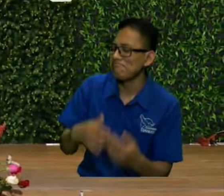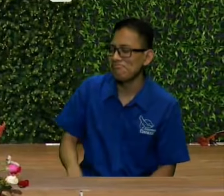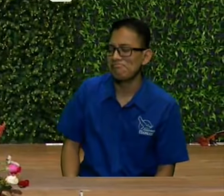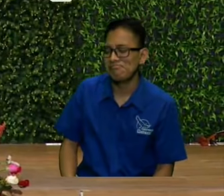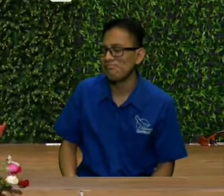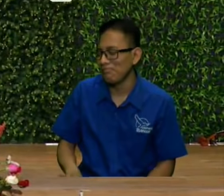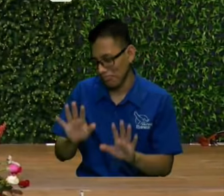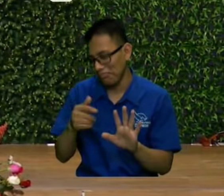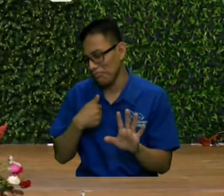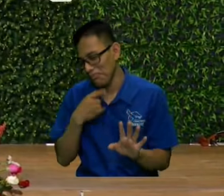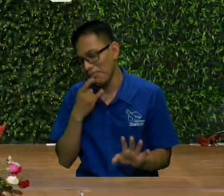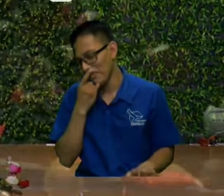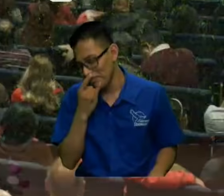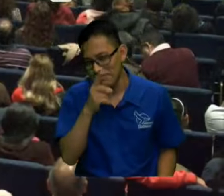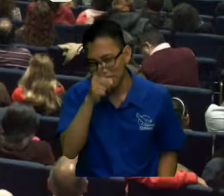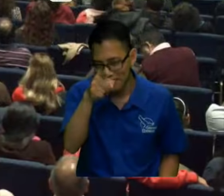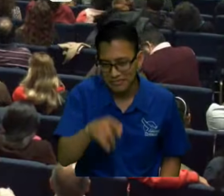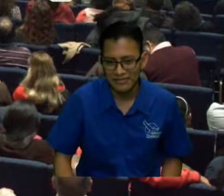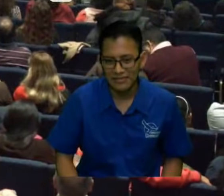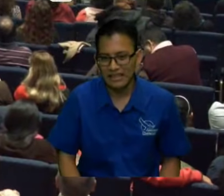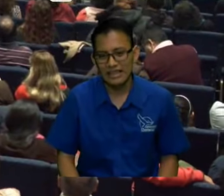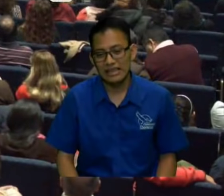Lo voy a perdonar porque ya viene la Santa Cena.